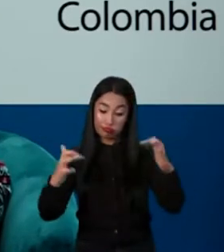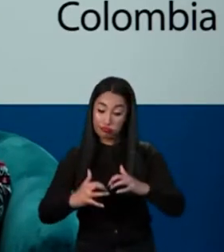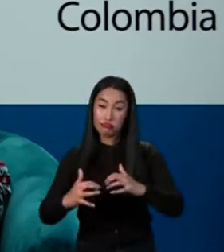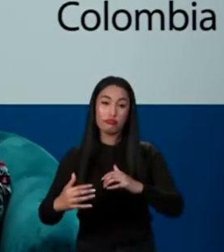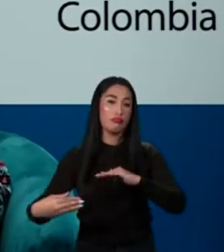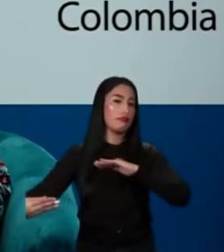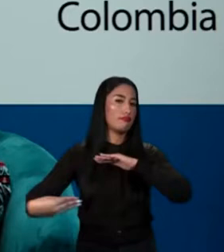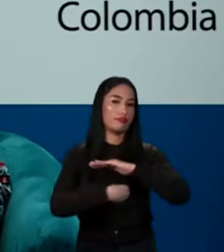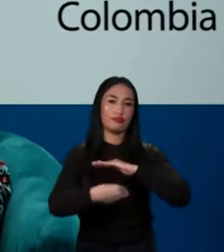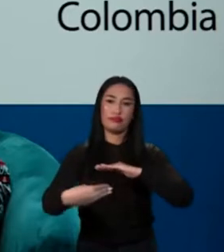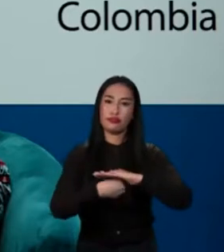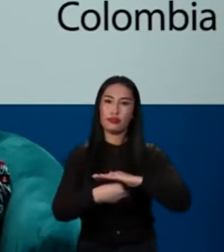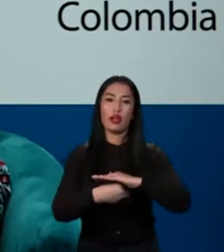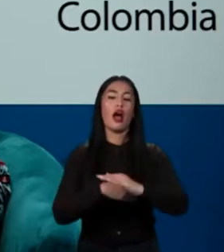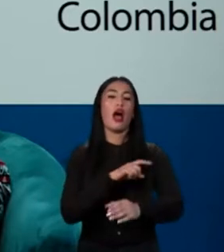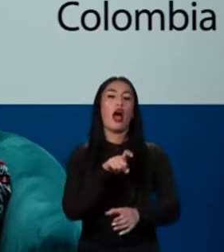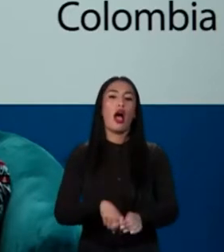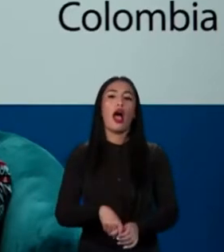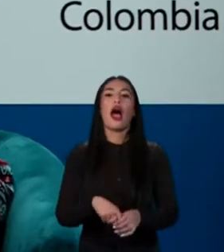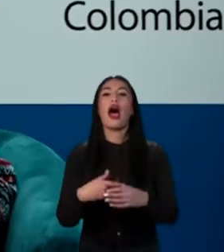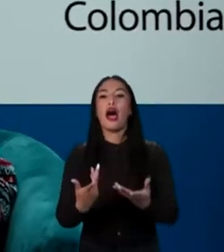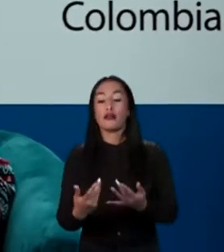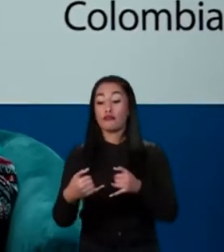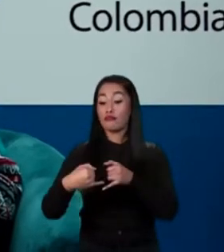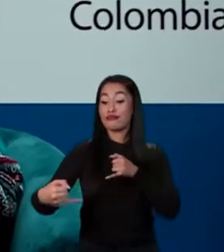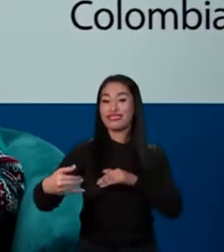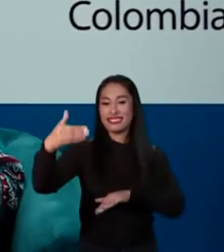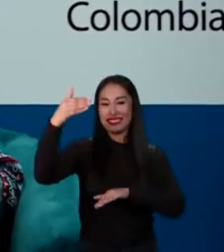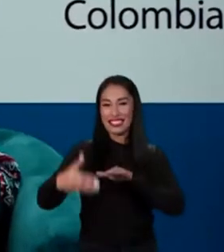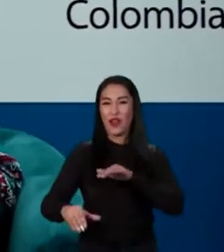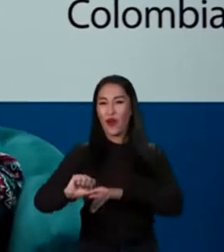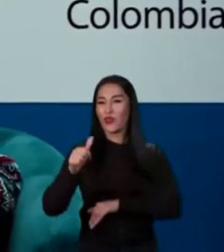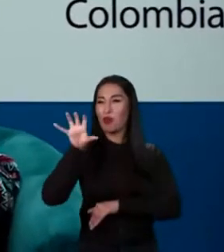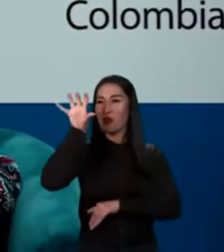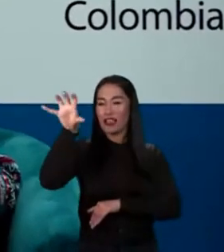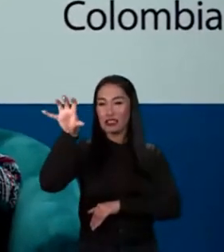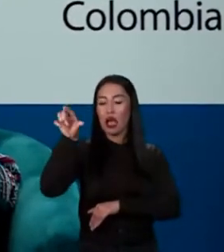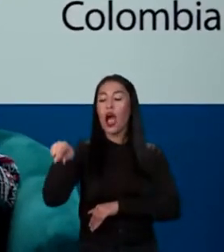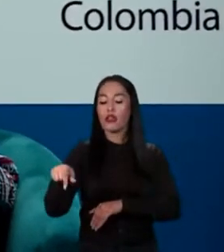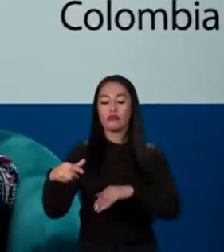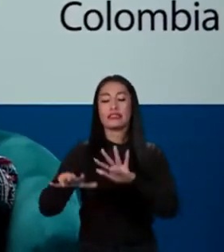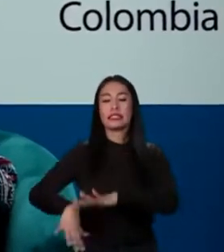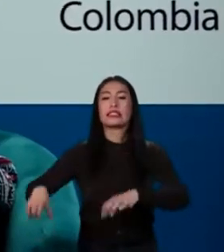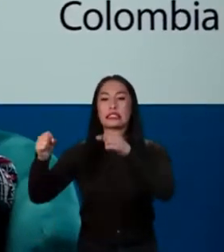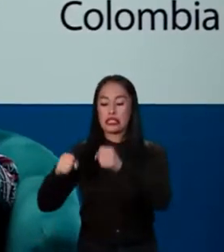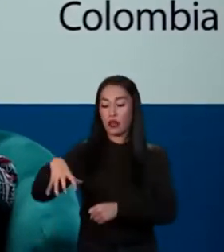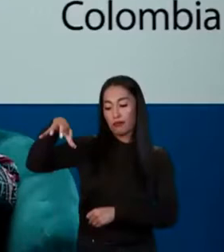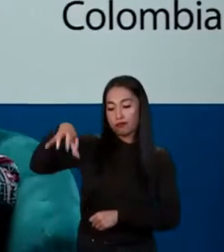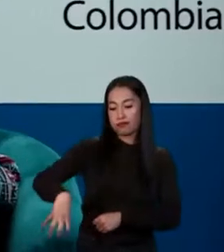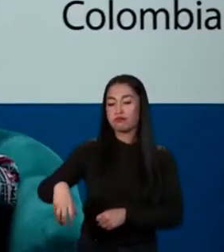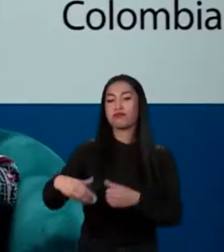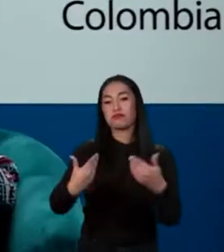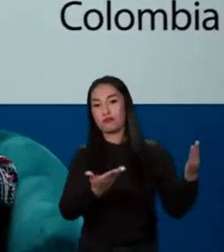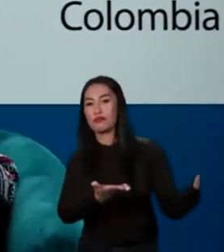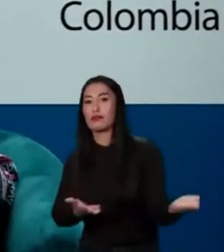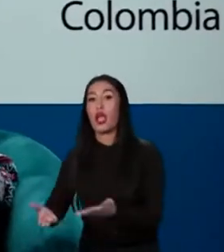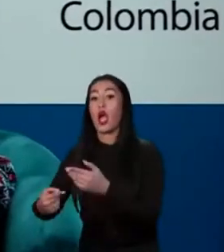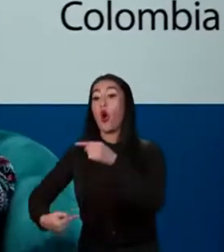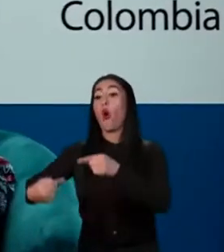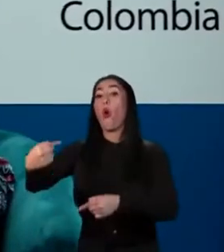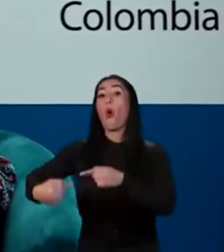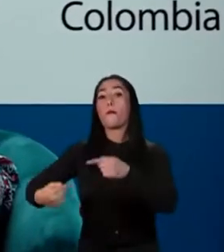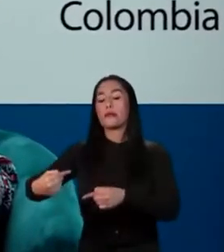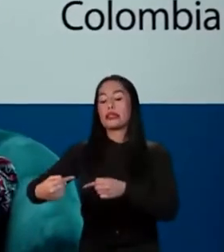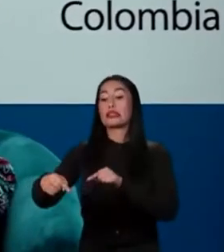estudiantes vulnerables en la sede de fronteras se nivelan en esas sedes compiten entre ellos mismos para ingresar y